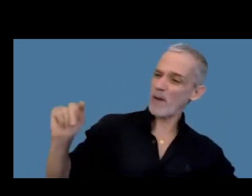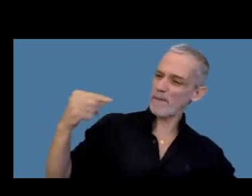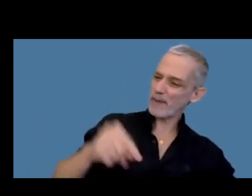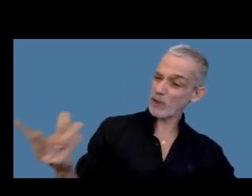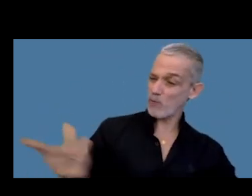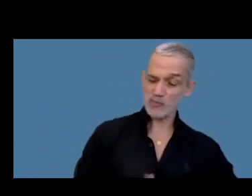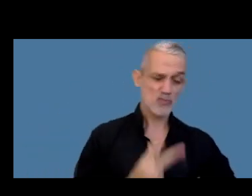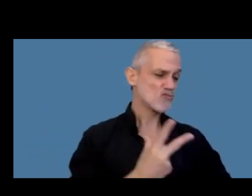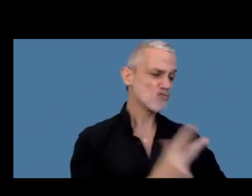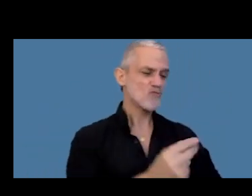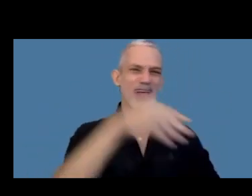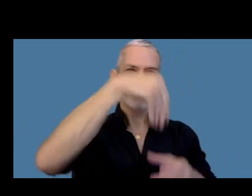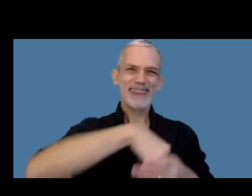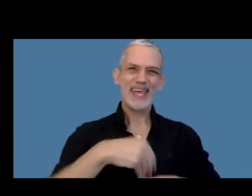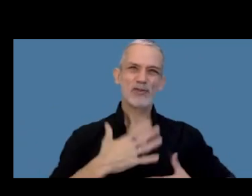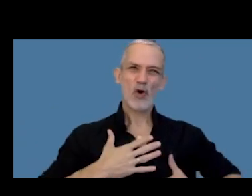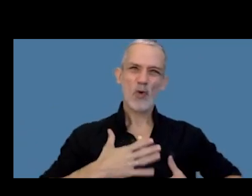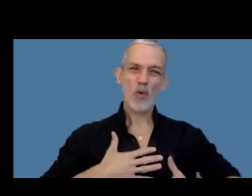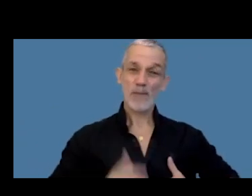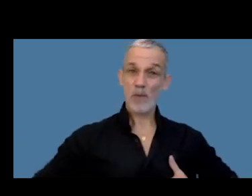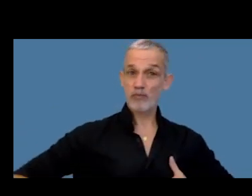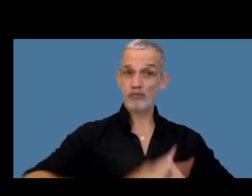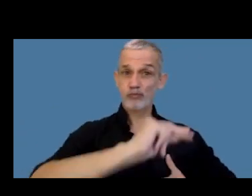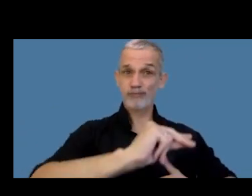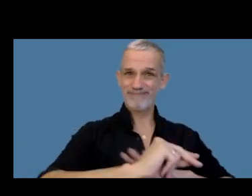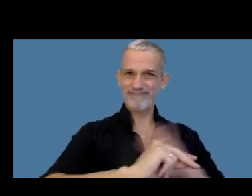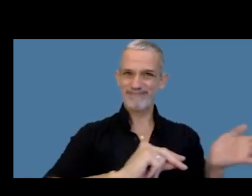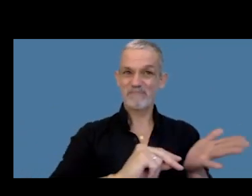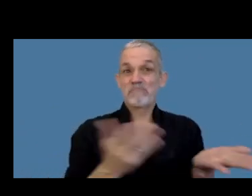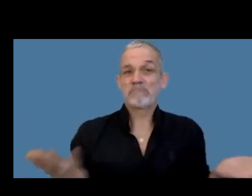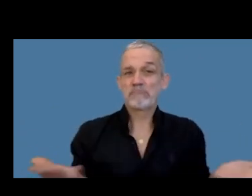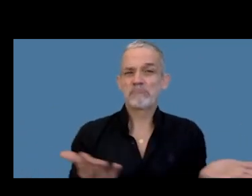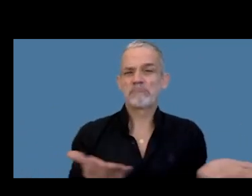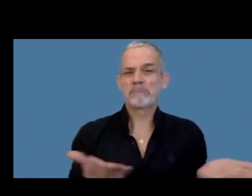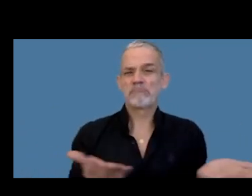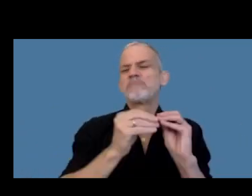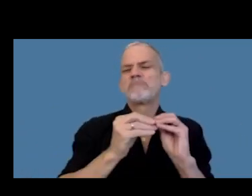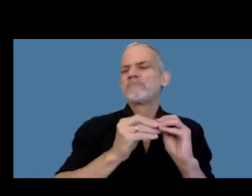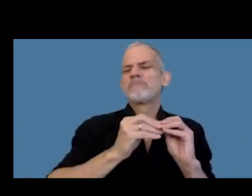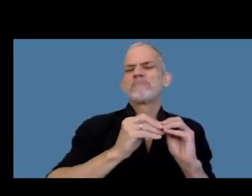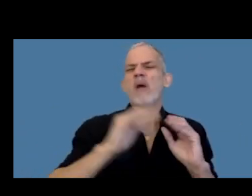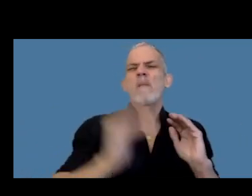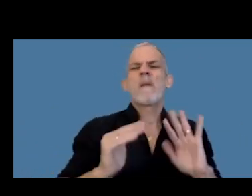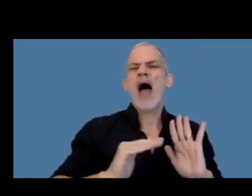inyectarlo en la mujer, o sea, una técnica de baja complejidad.